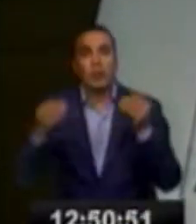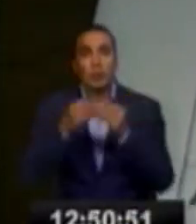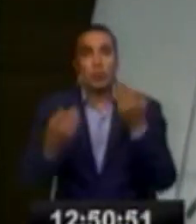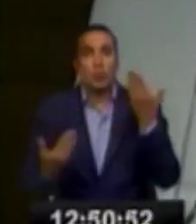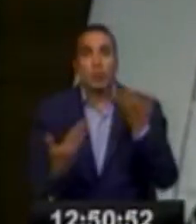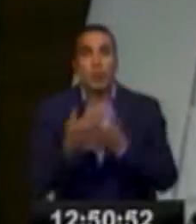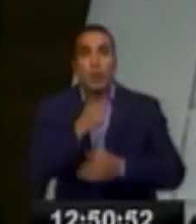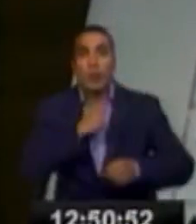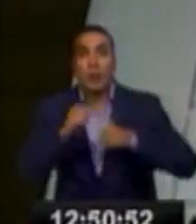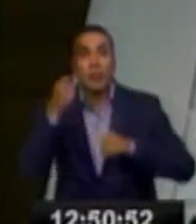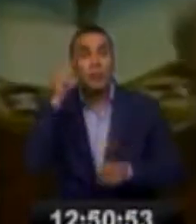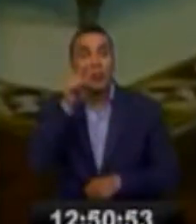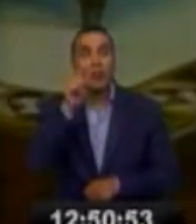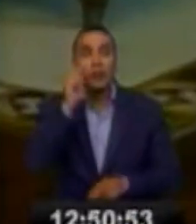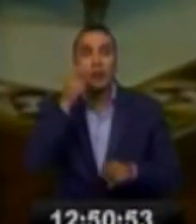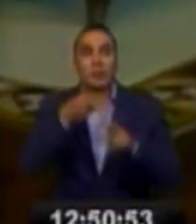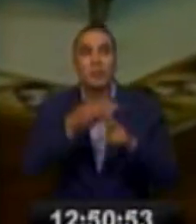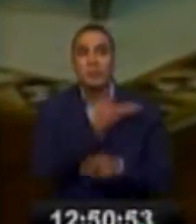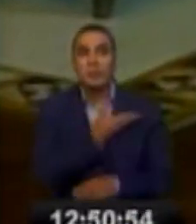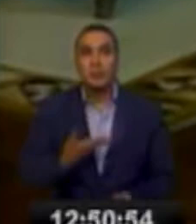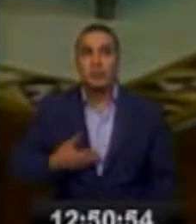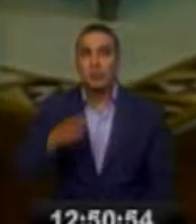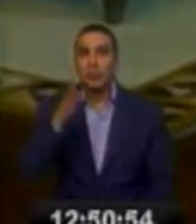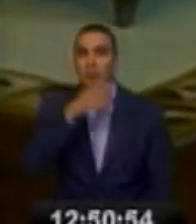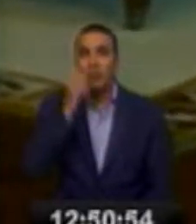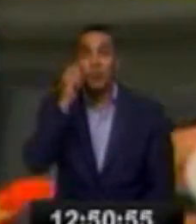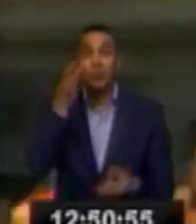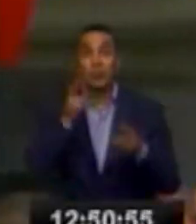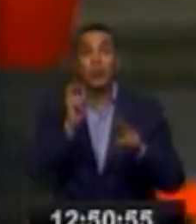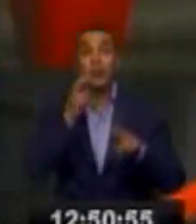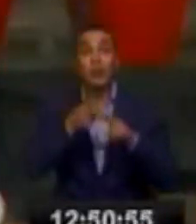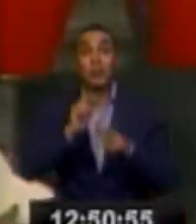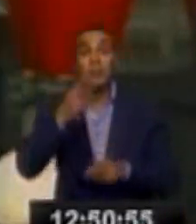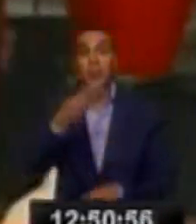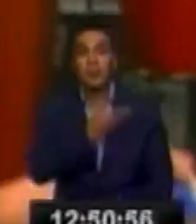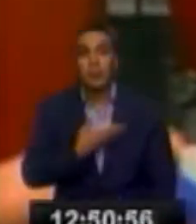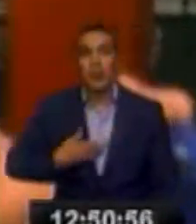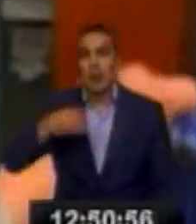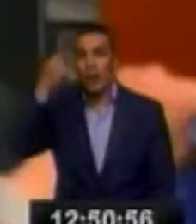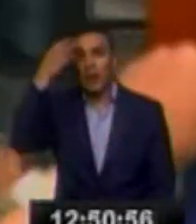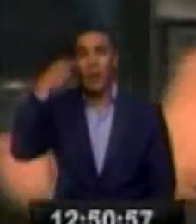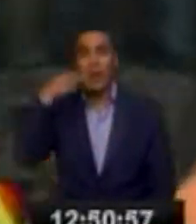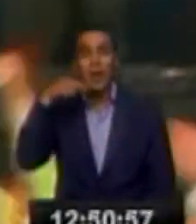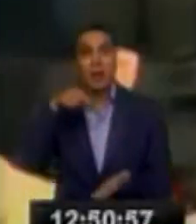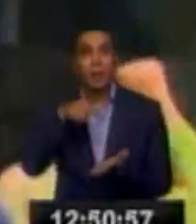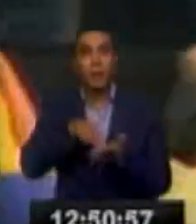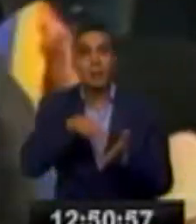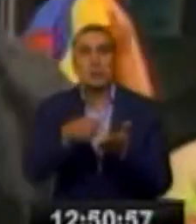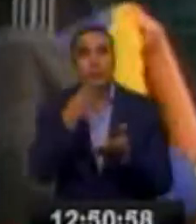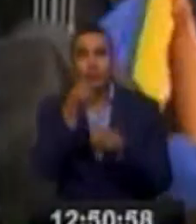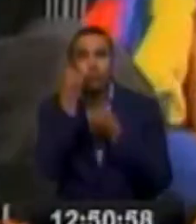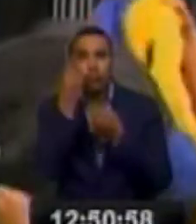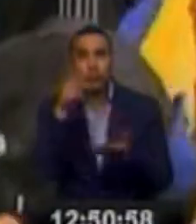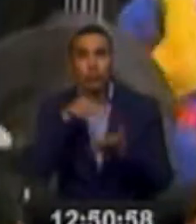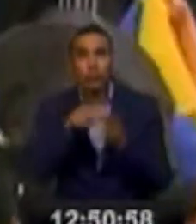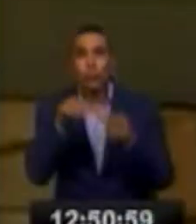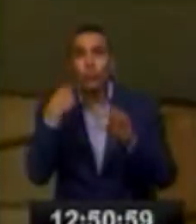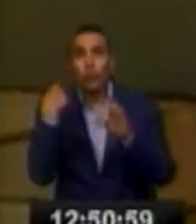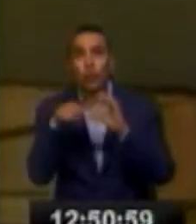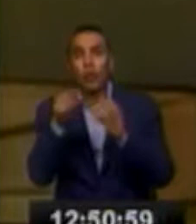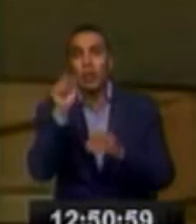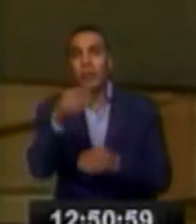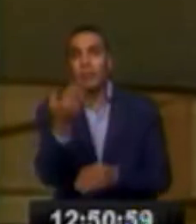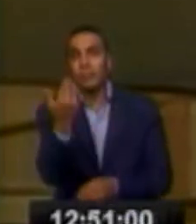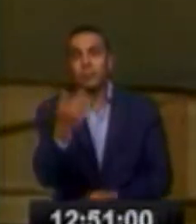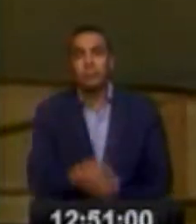diligencias dirigidas hacia el expresidente y el exvicepresidente Jorge Glass. Por ejemplo, la extracción de la información de sus correos